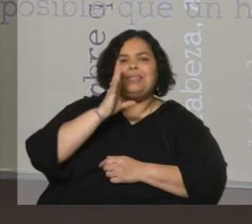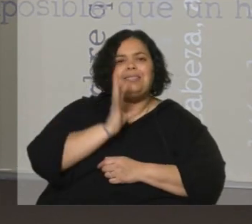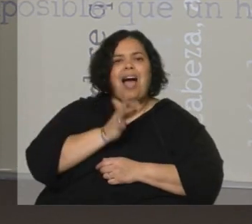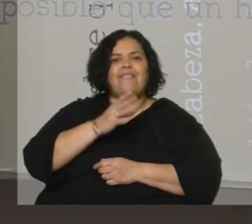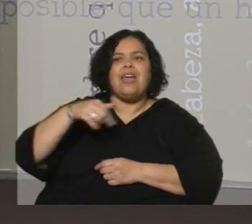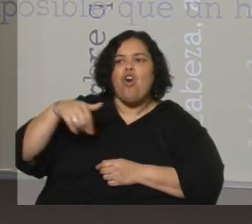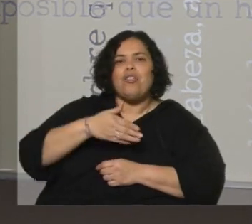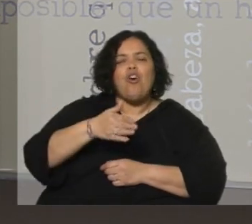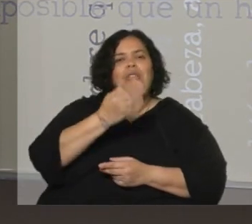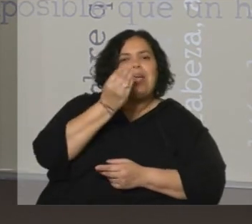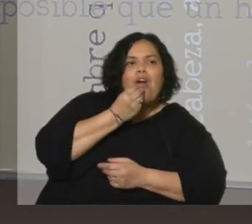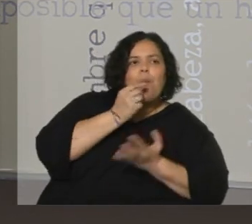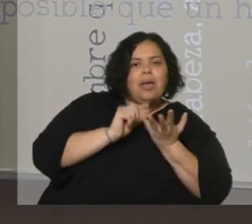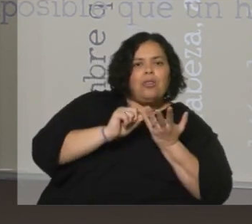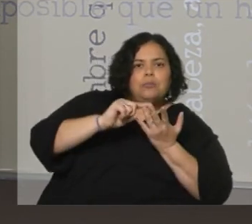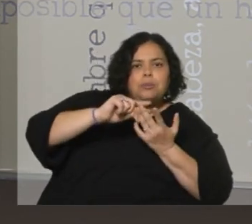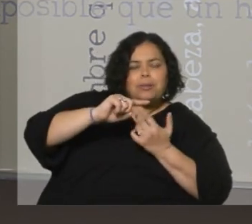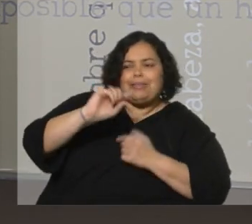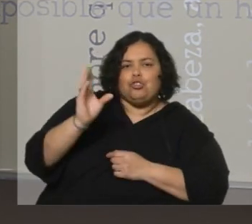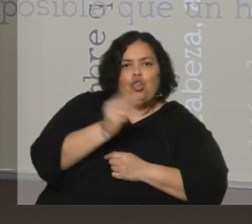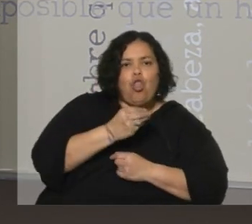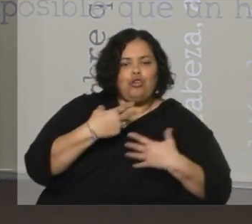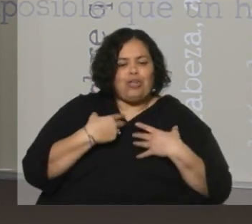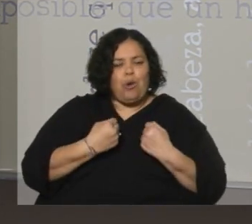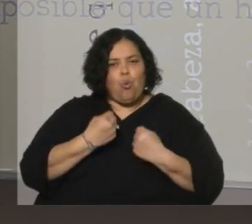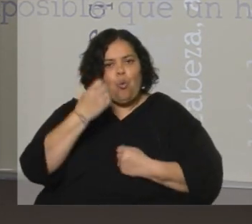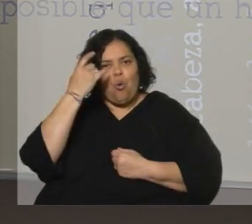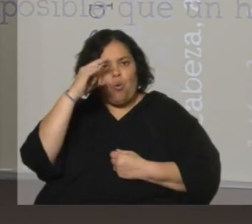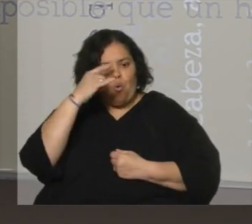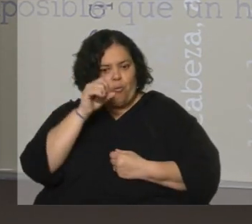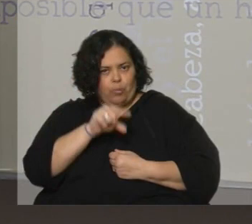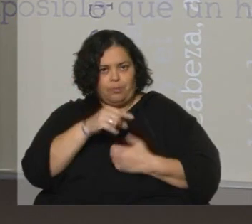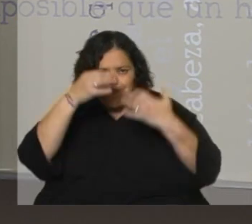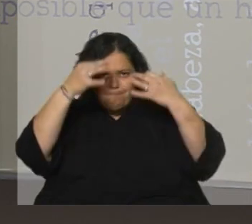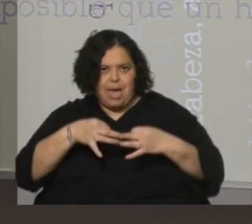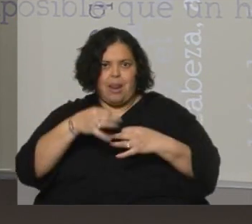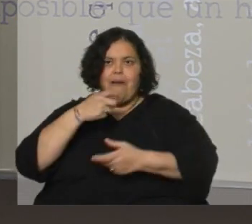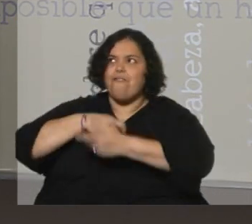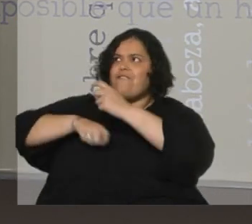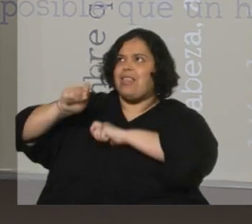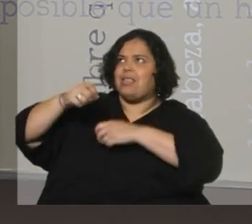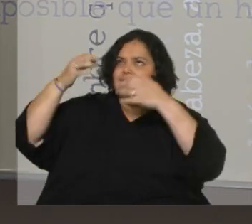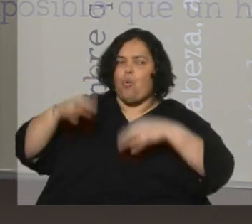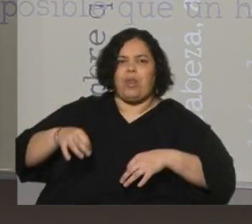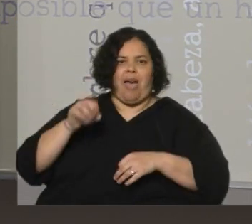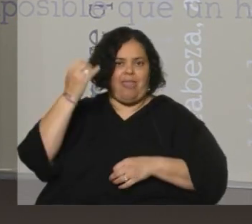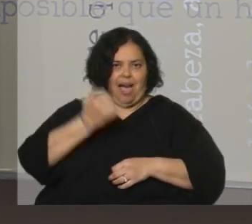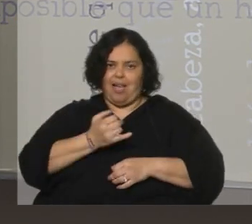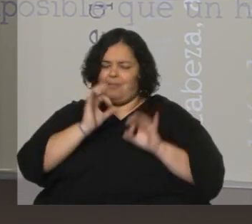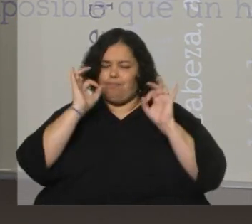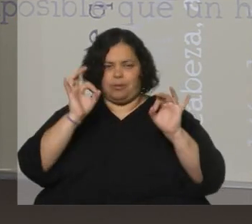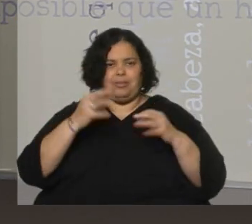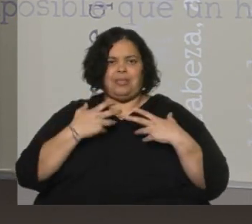países que han sido puestas por la degi como quien dice en realidad para controlar stock y para poner nosotros acá salió recaudatorio